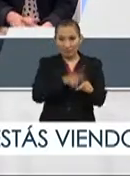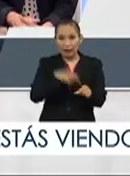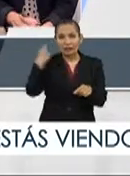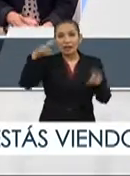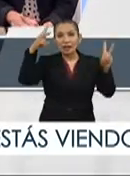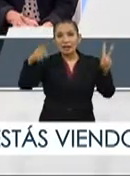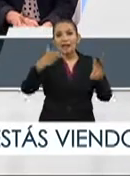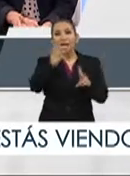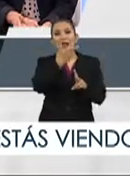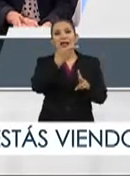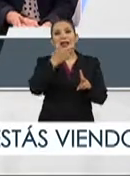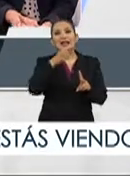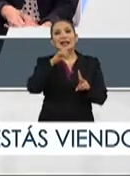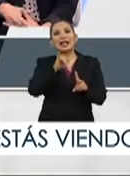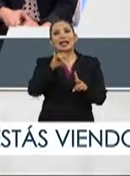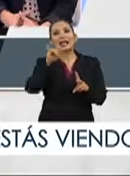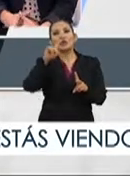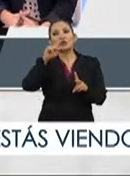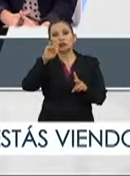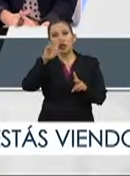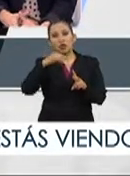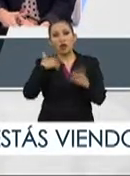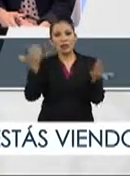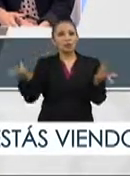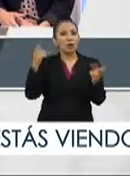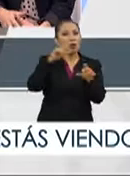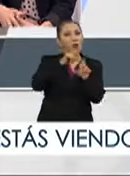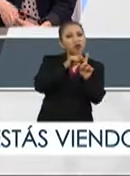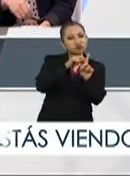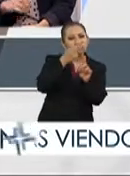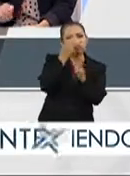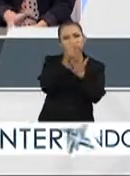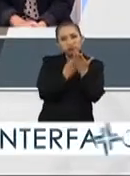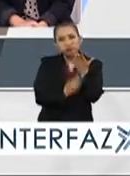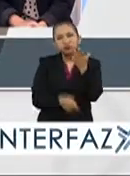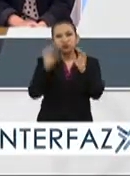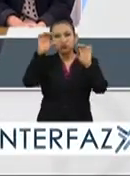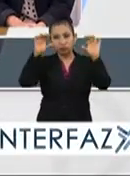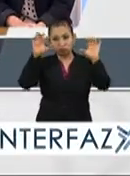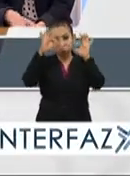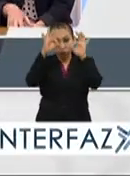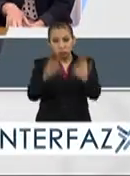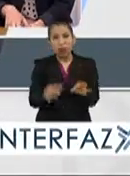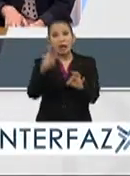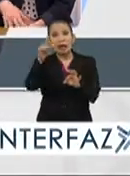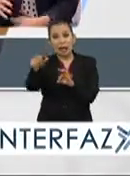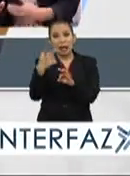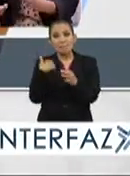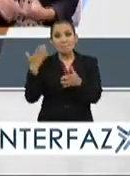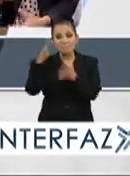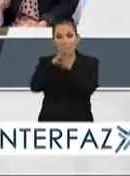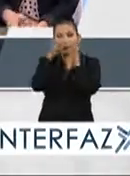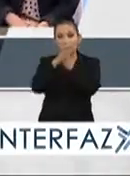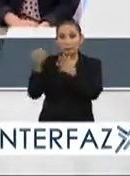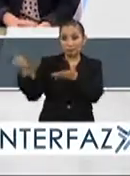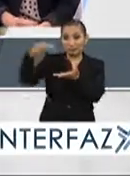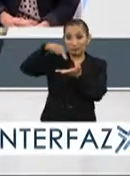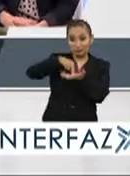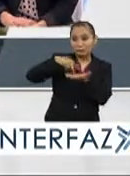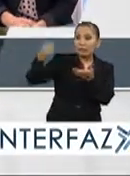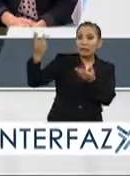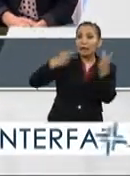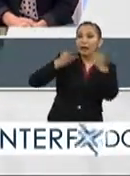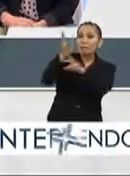que se llama Hey Ilustrado. Es una mezcla de stand-up comedy con ilustración en vivo, y estarán participando con ellos, subiéndose al